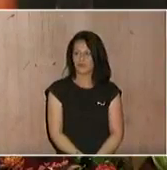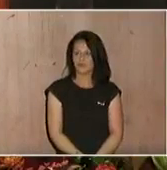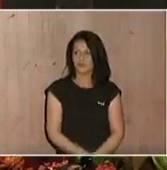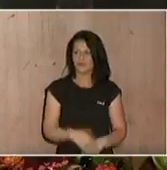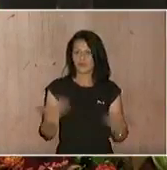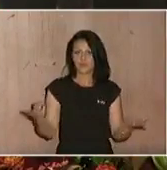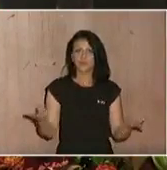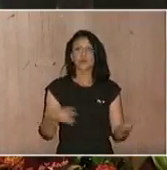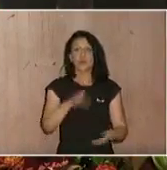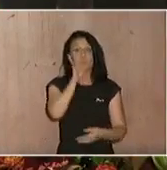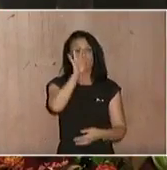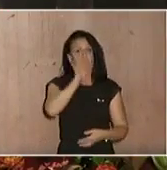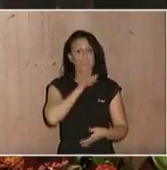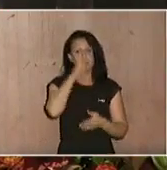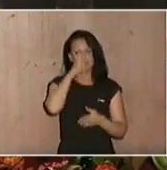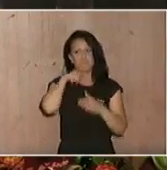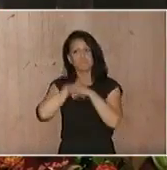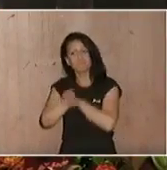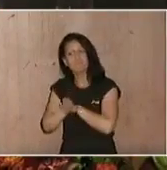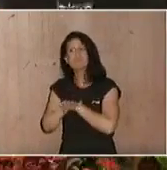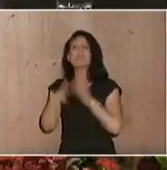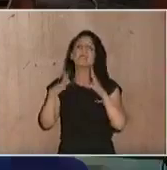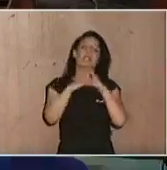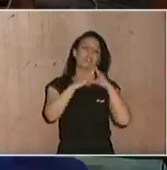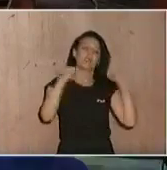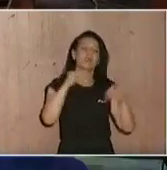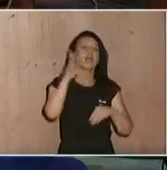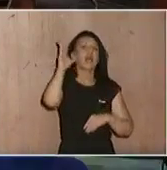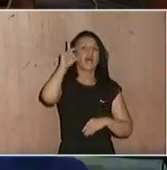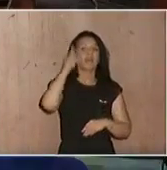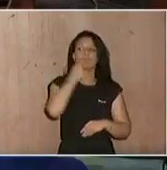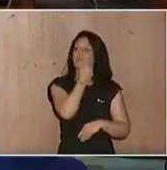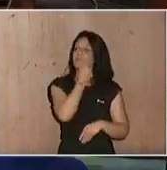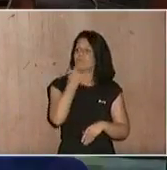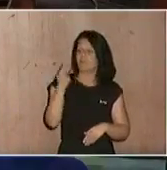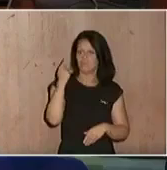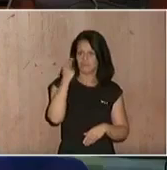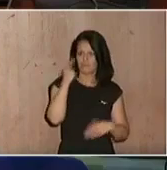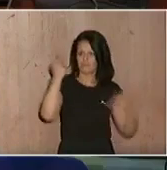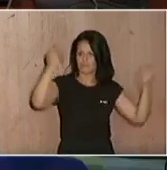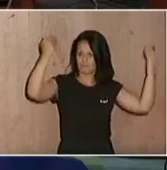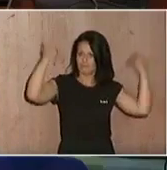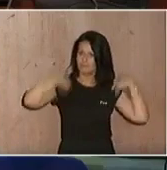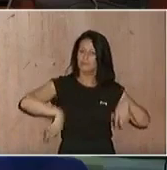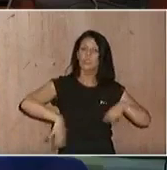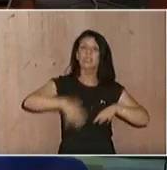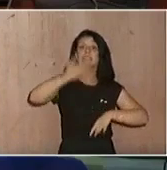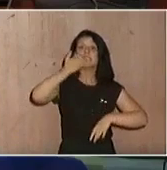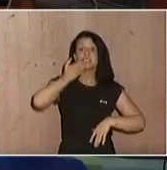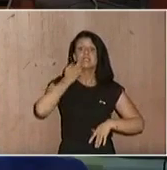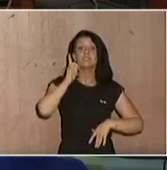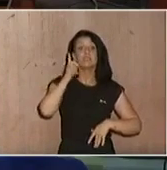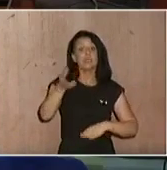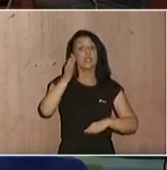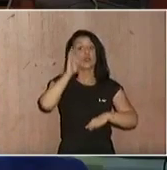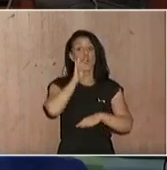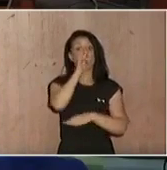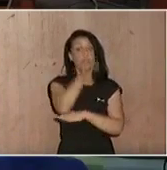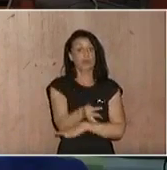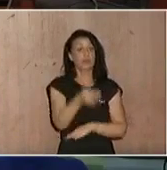Recibo vuestra promesa. La Universidad de Alicante es testigo y será juez si faltareis al